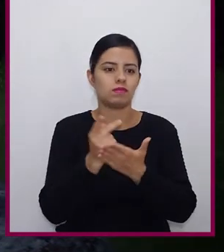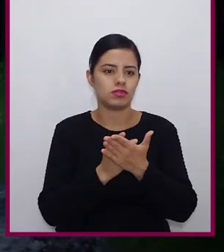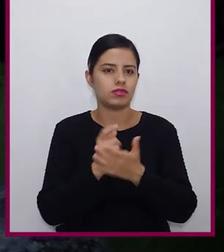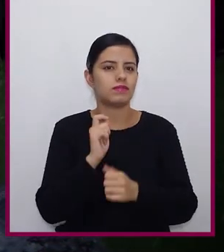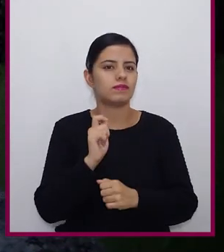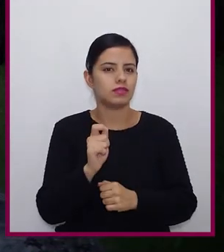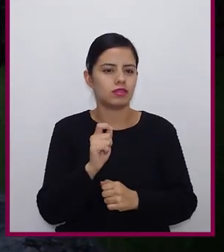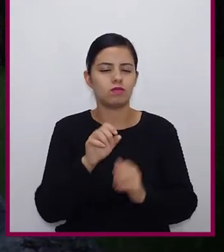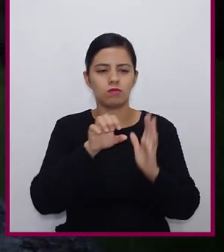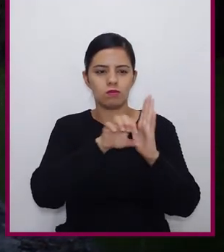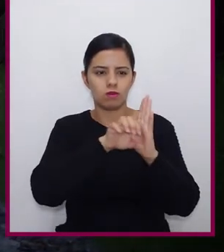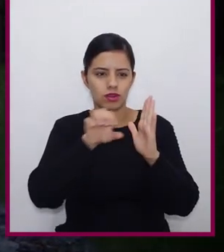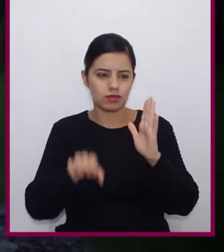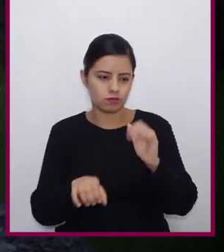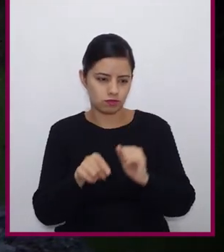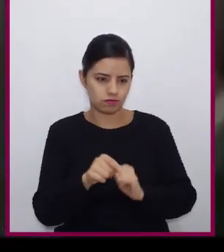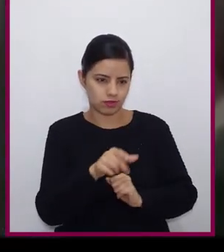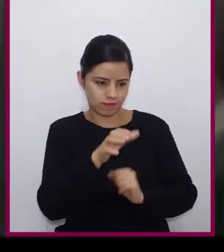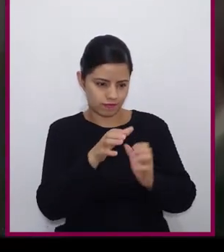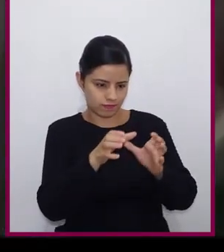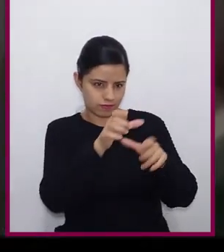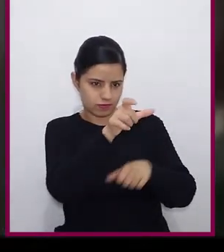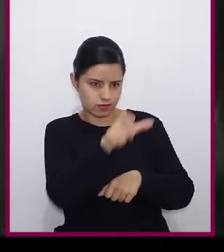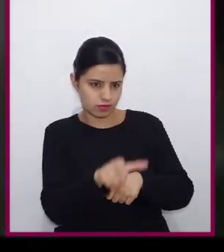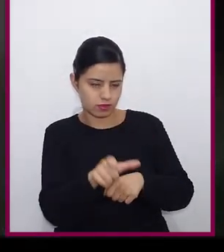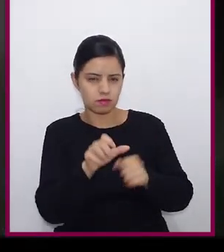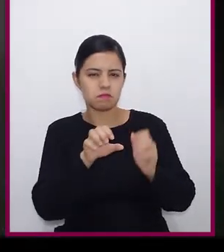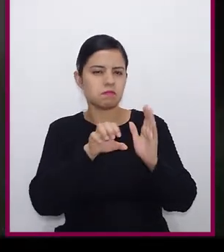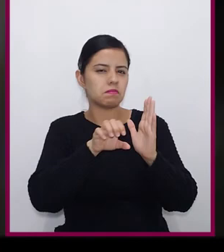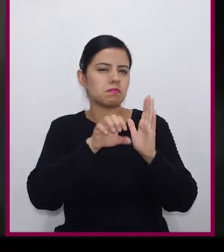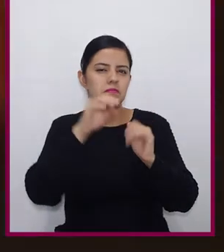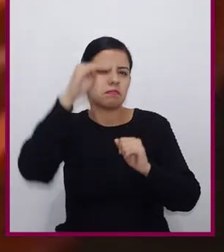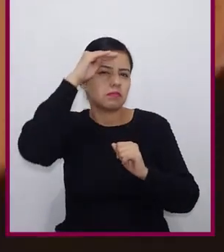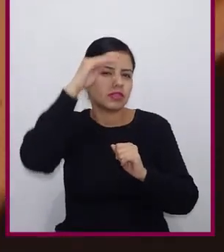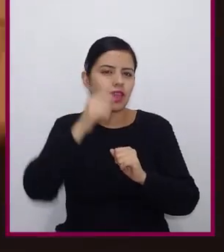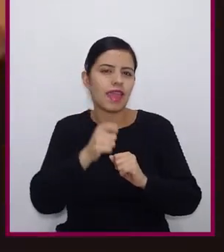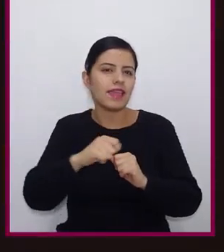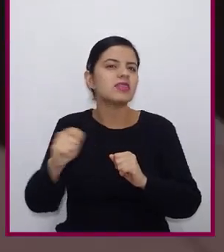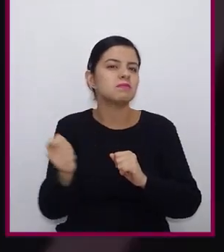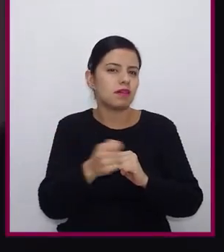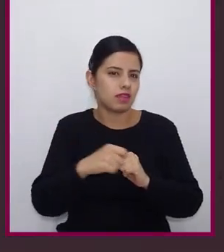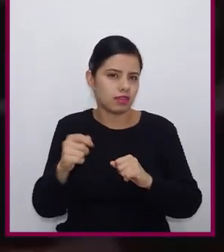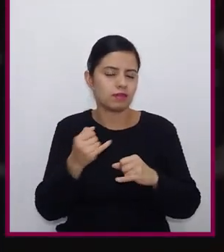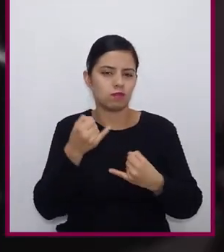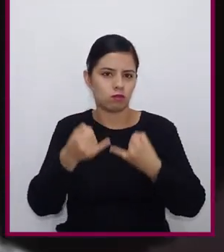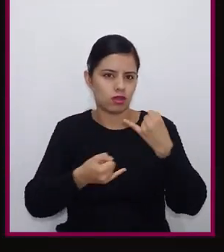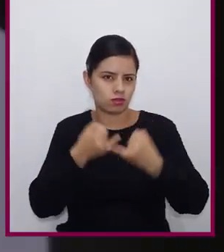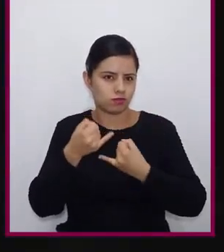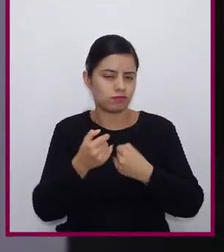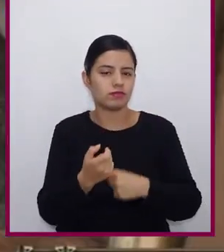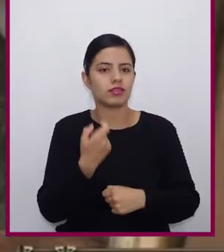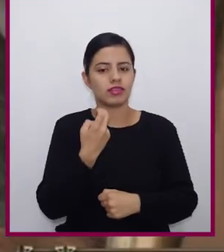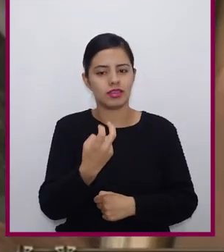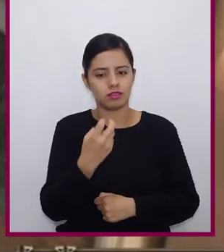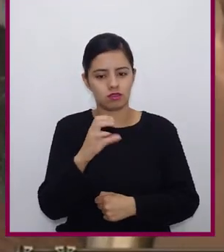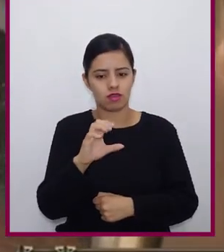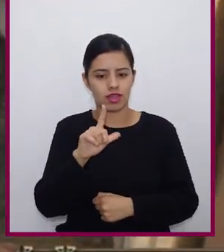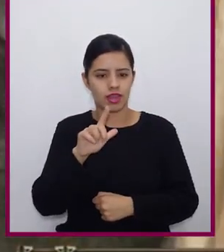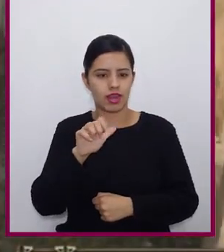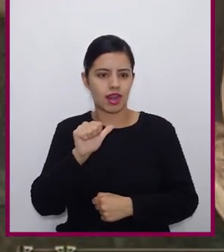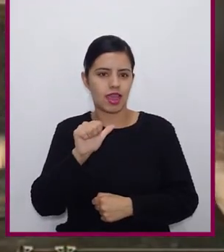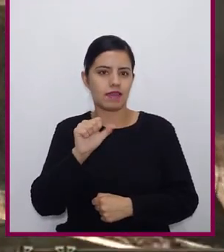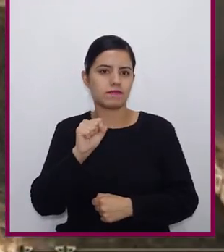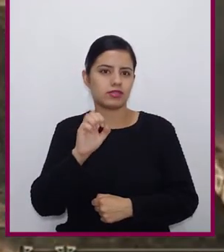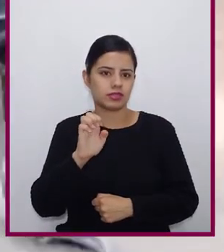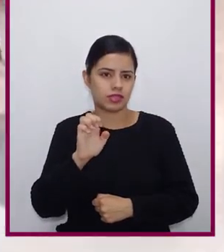una especie de molde con ciertas características. Pensemos en la espada de un videojuego. Esa es una clase que tiene ciertas características, como